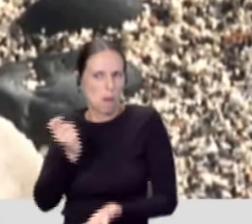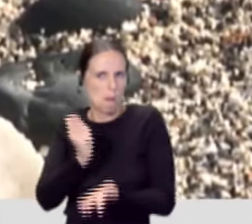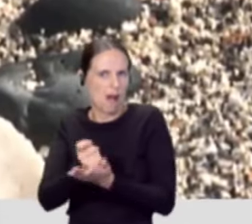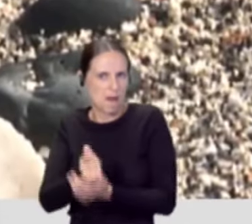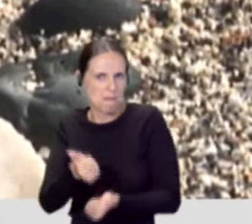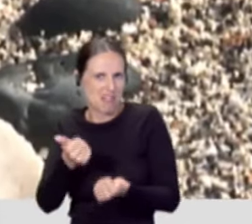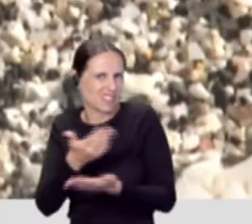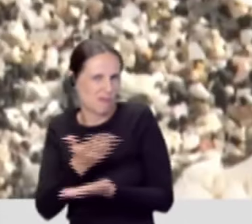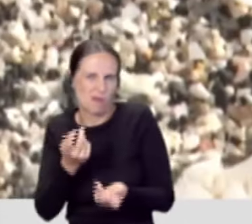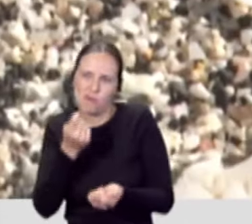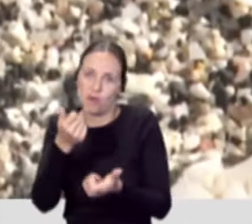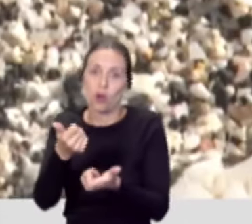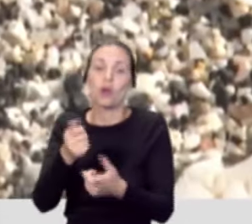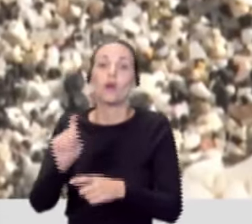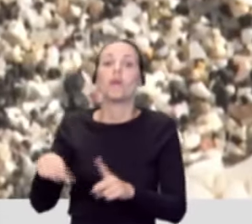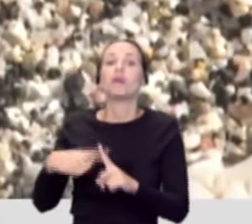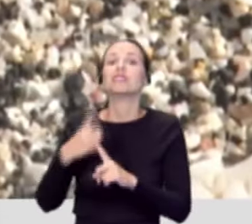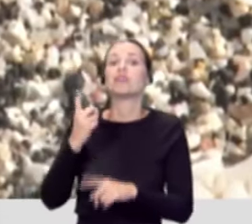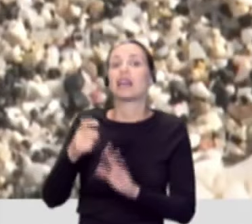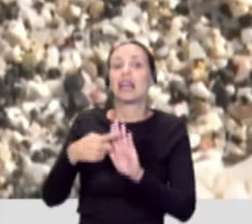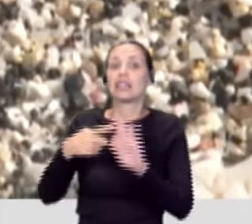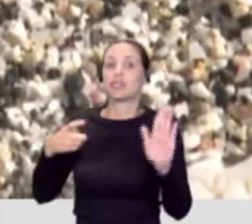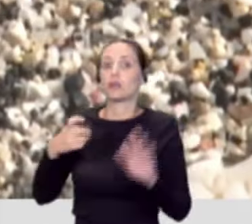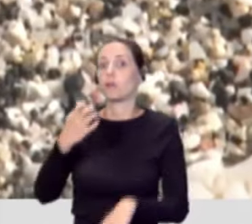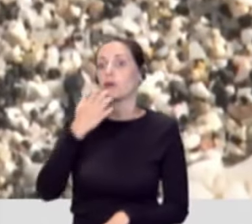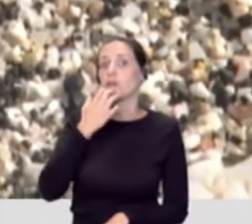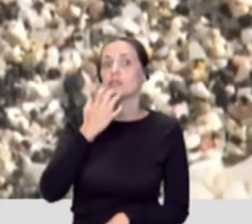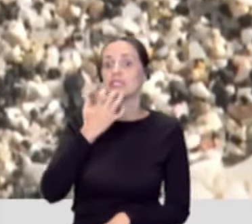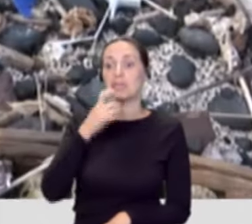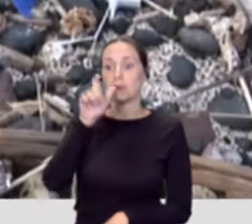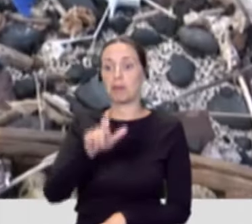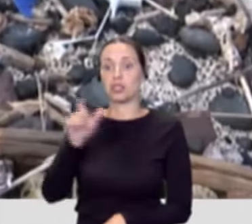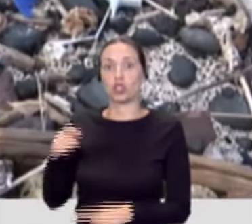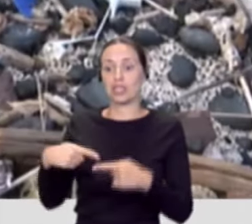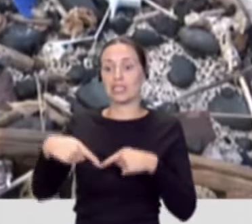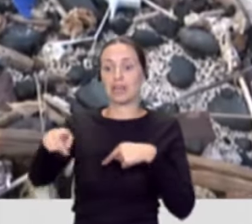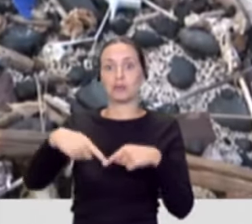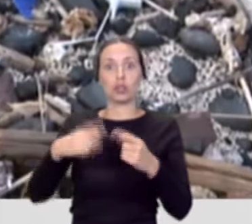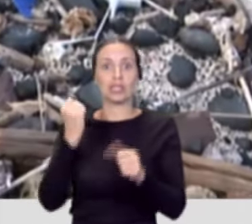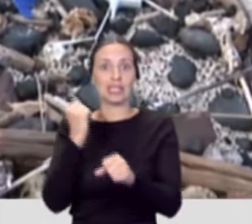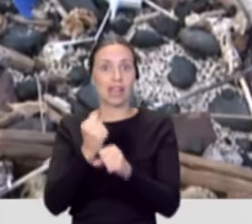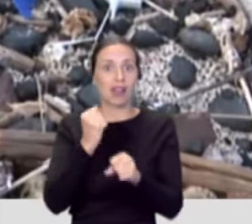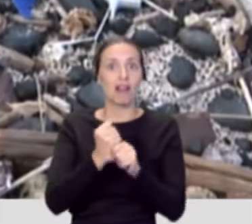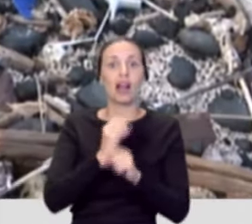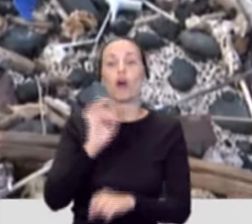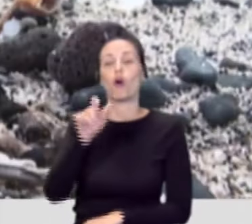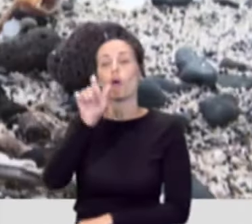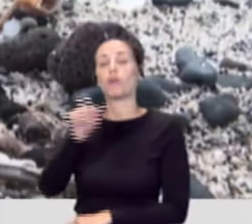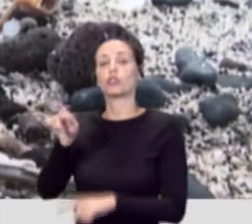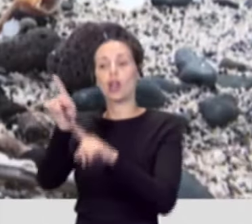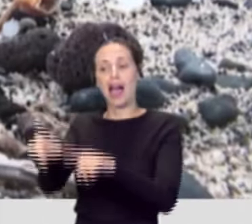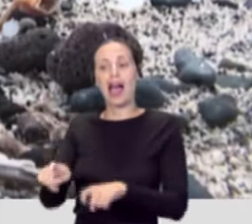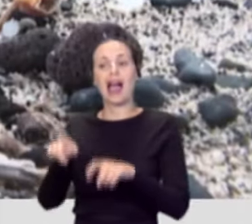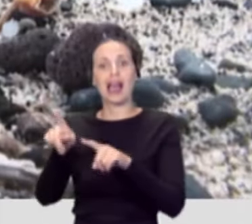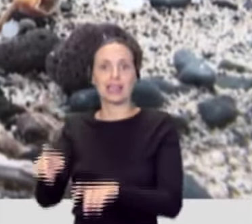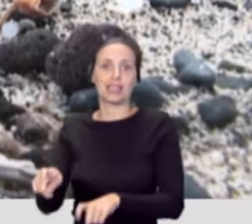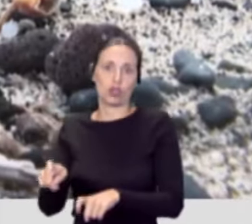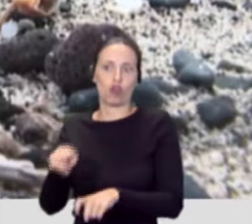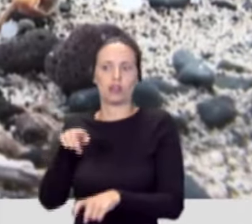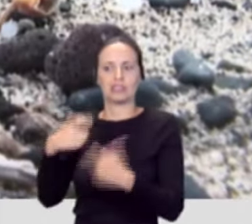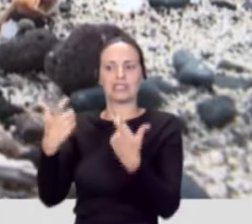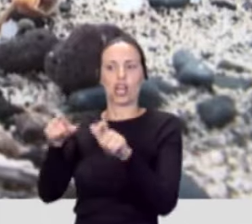que habría excepciones, por ejemplo, para los transportistas o para el sector agrícola, ¿no? Que sí que usa más, a lo mejor,